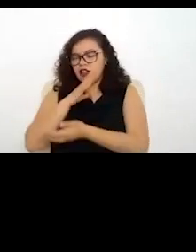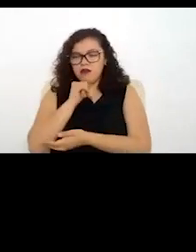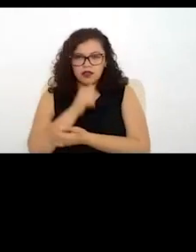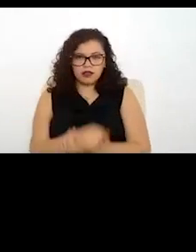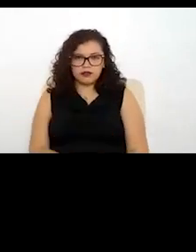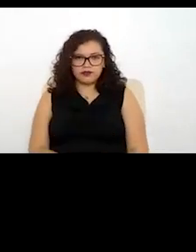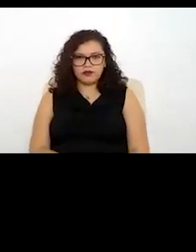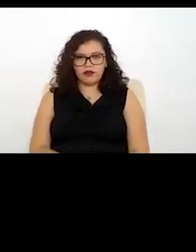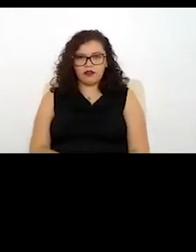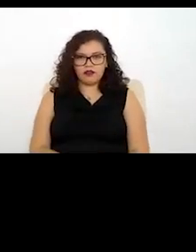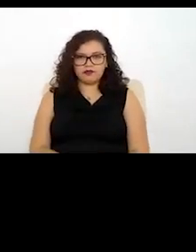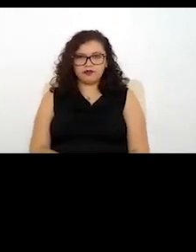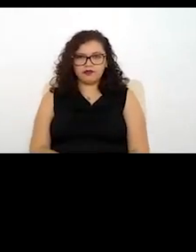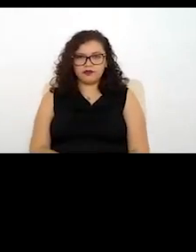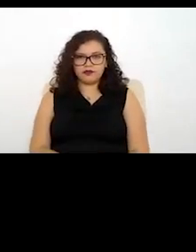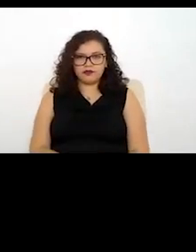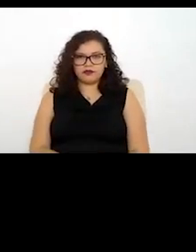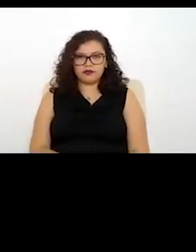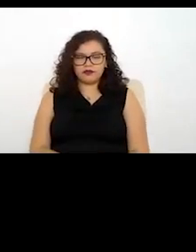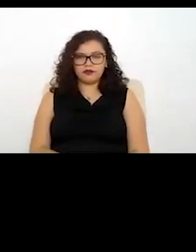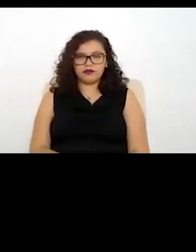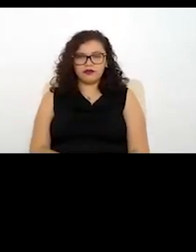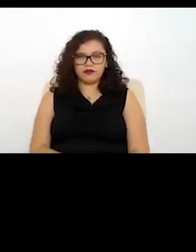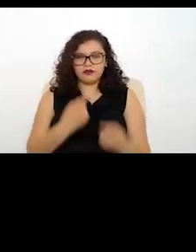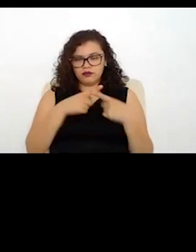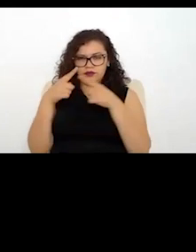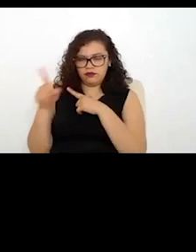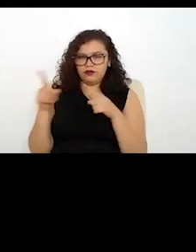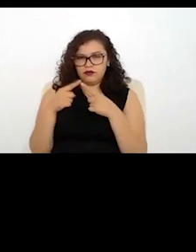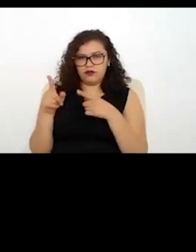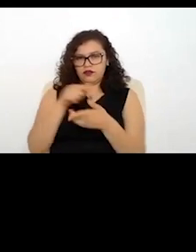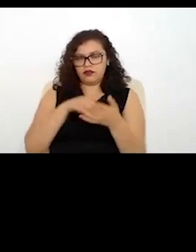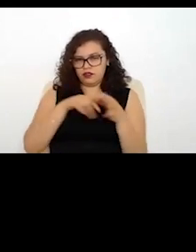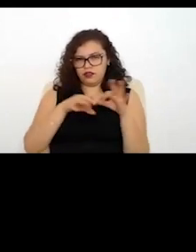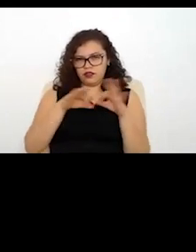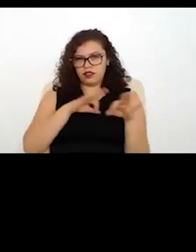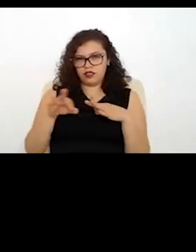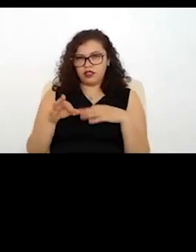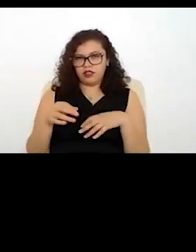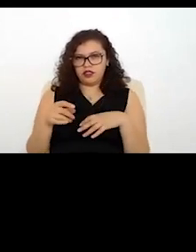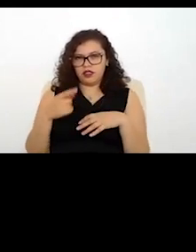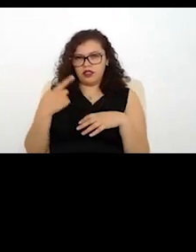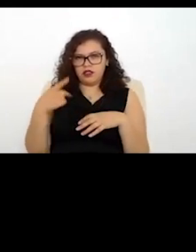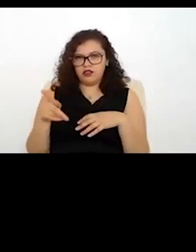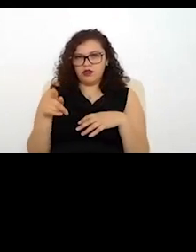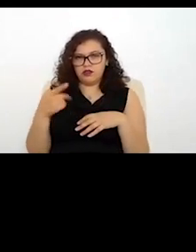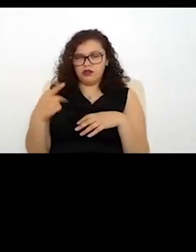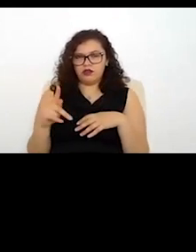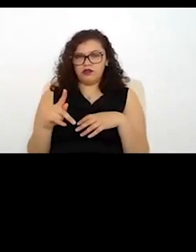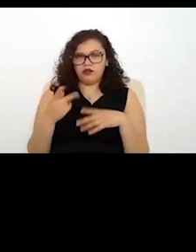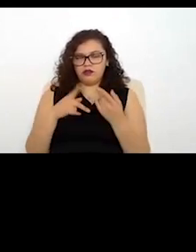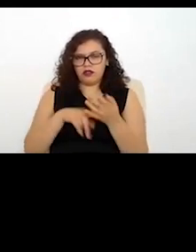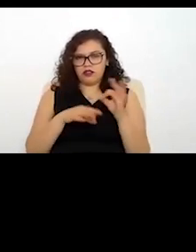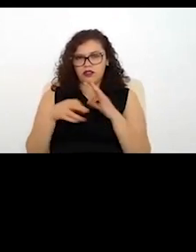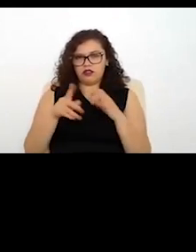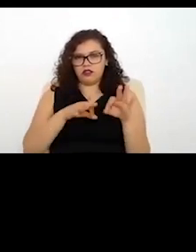lugar distinto, que puede ser el hogar, pero también puede ser otro, el lugar distinto al centro de trabajo en el cual desempeña el empleado sus labores,